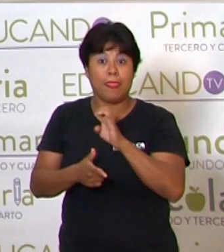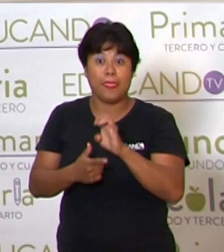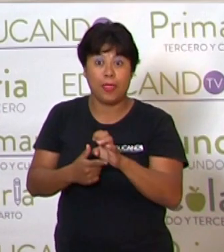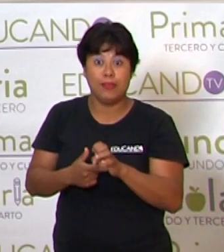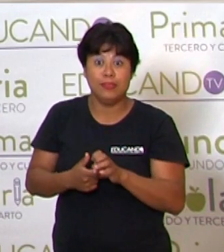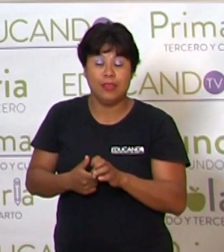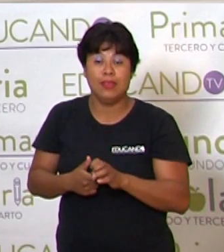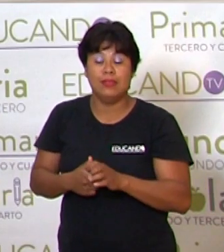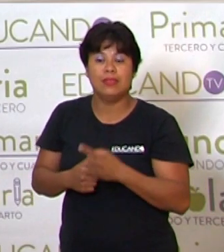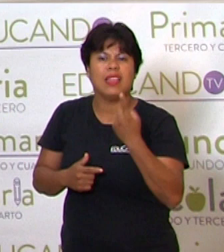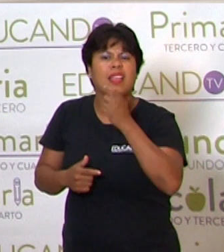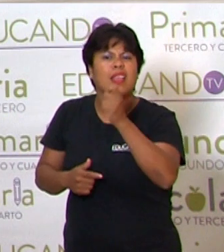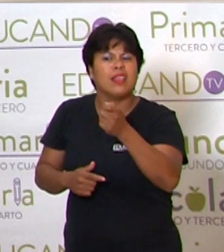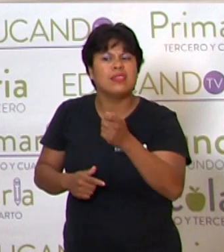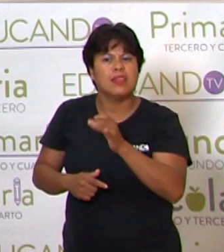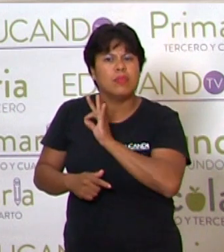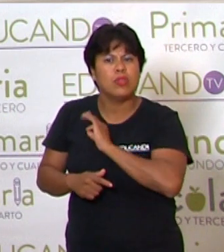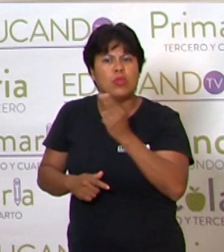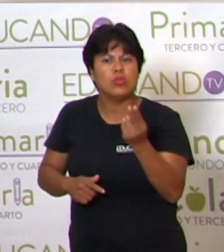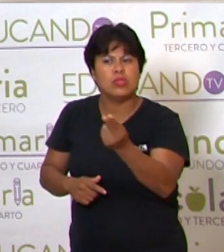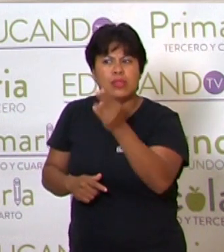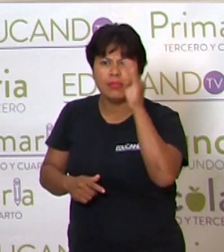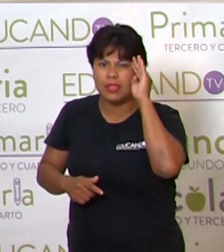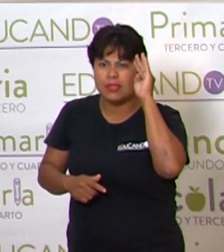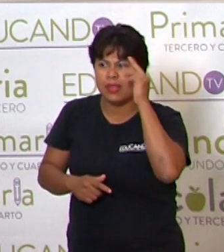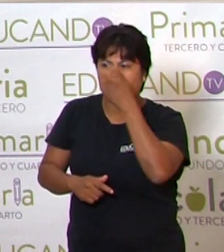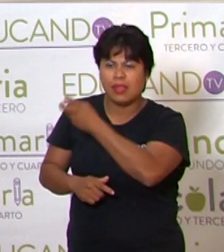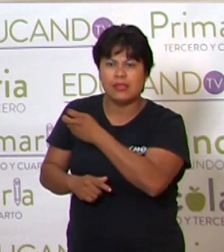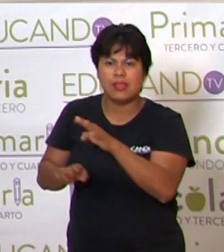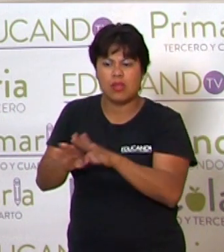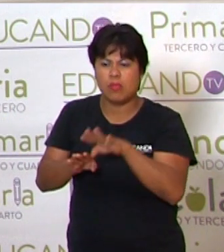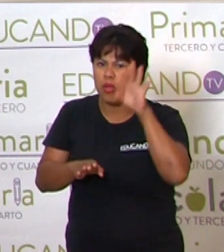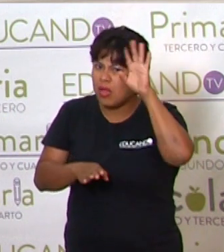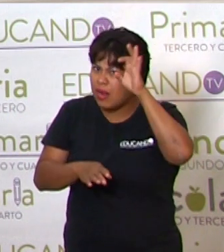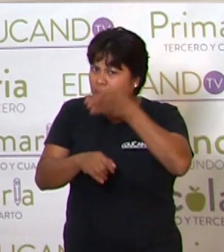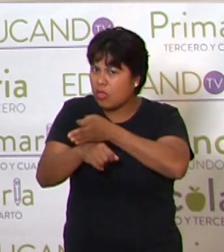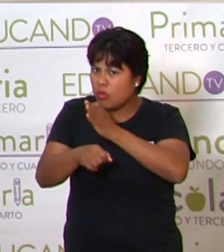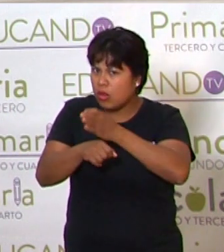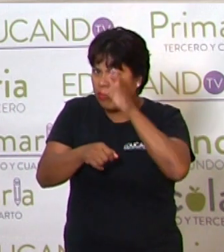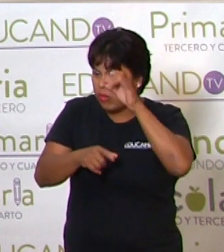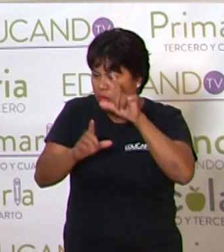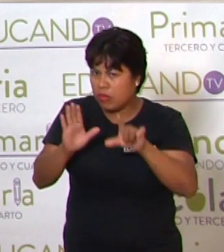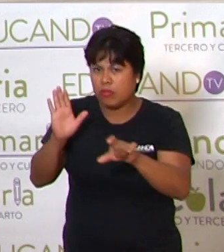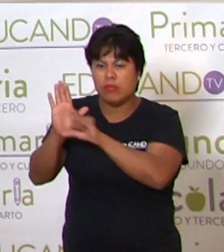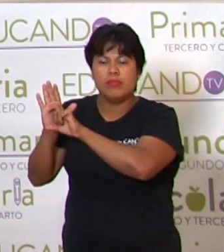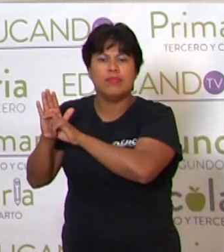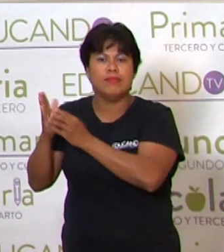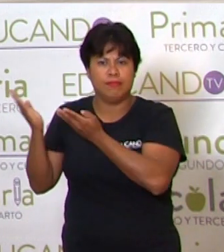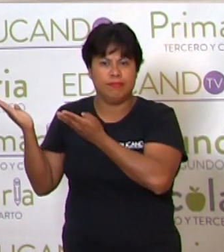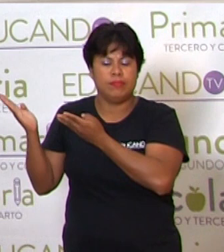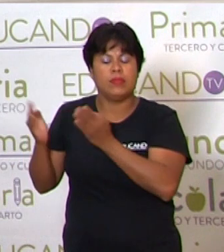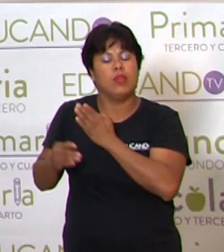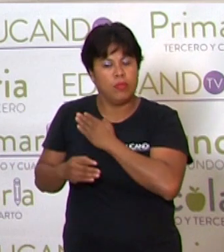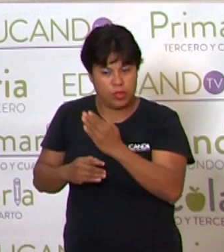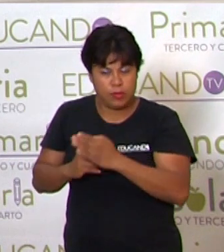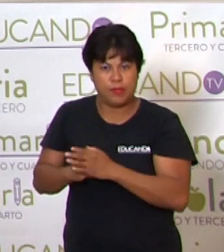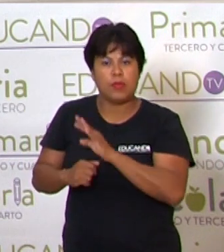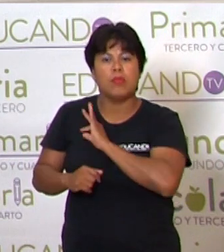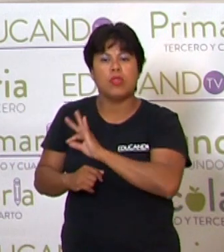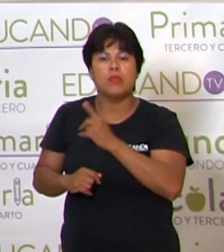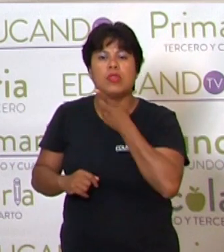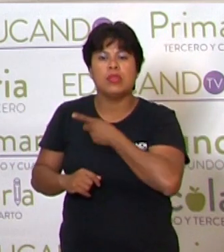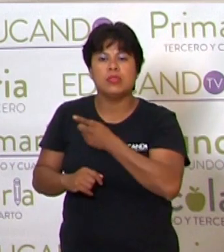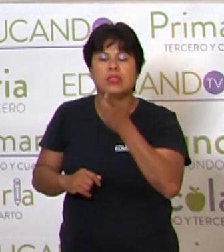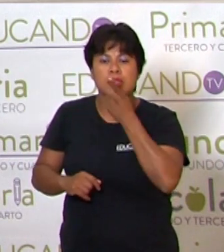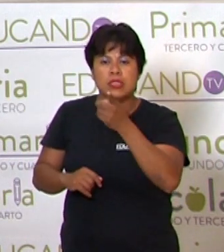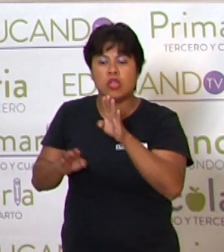Entonces, ¿qué es lo que pueden ustedes analizar de esta caricatura? Bueno, podemos decir que como Trump